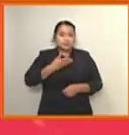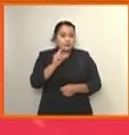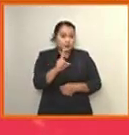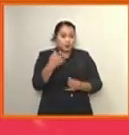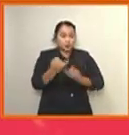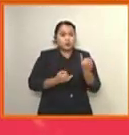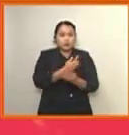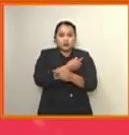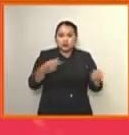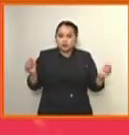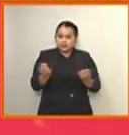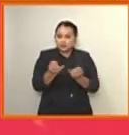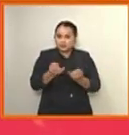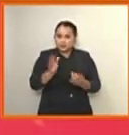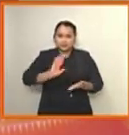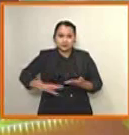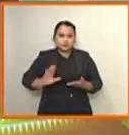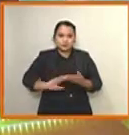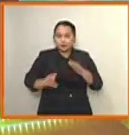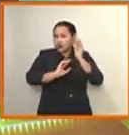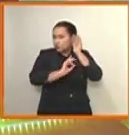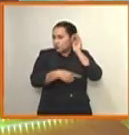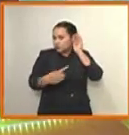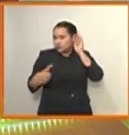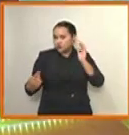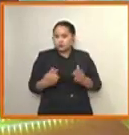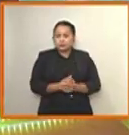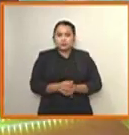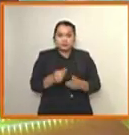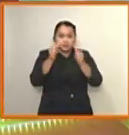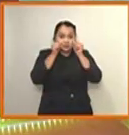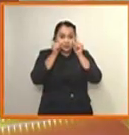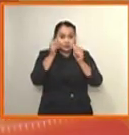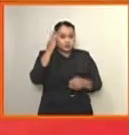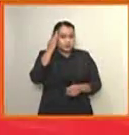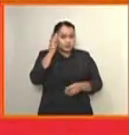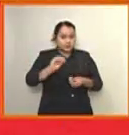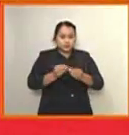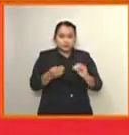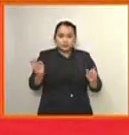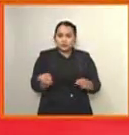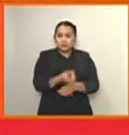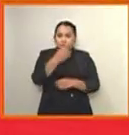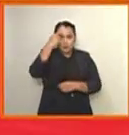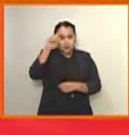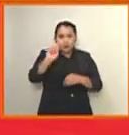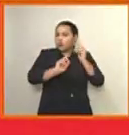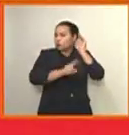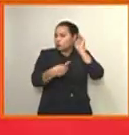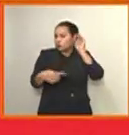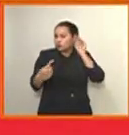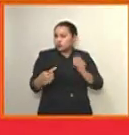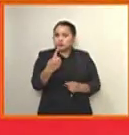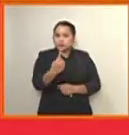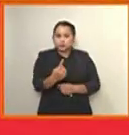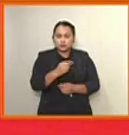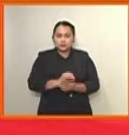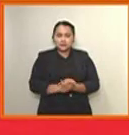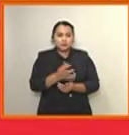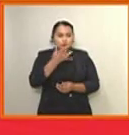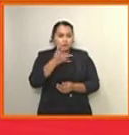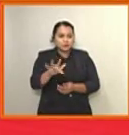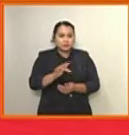mismo monto que invertiste para la diaria. Pero si te invertiste para más uno, atentos porque conoceremos el número favorecido. Suerte.